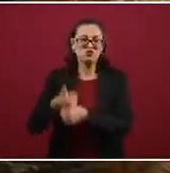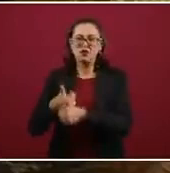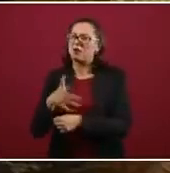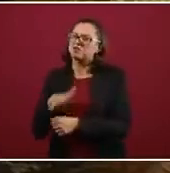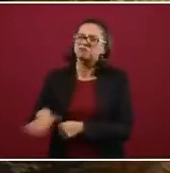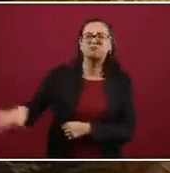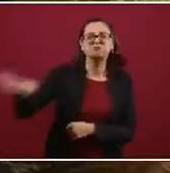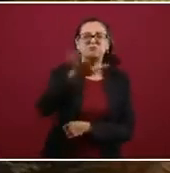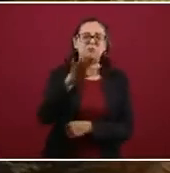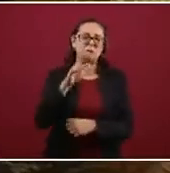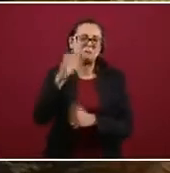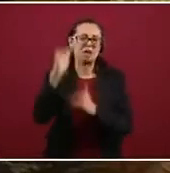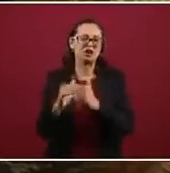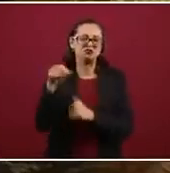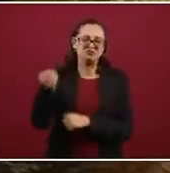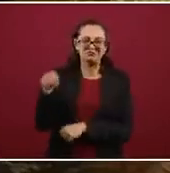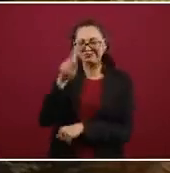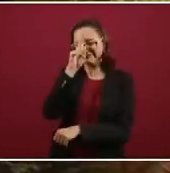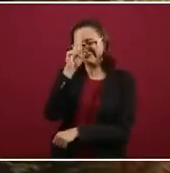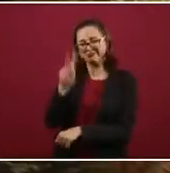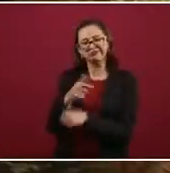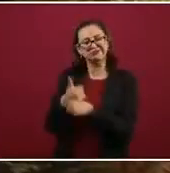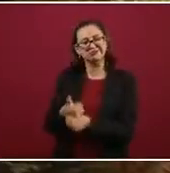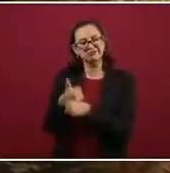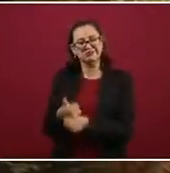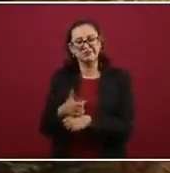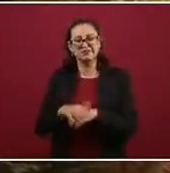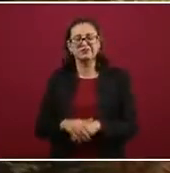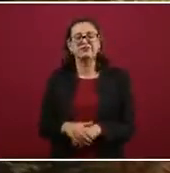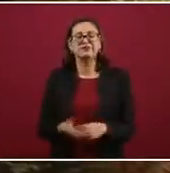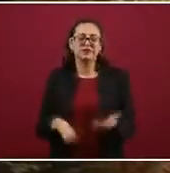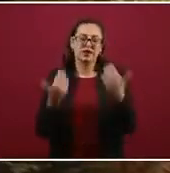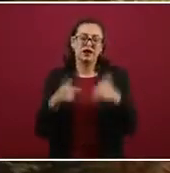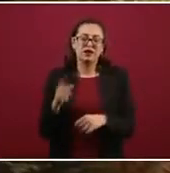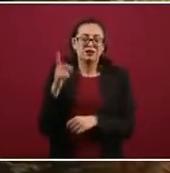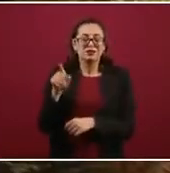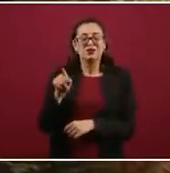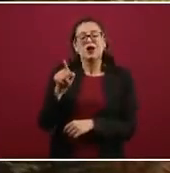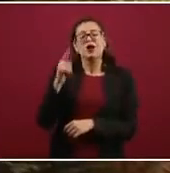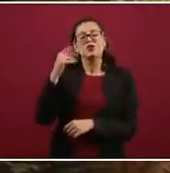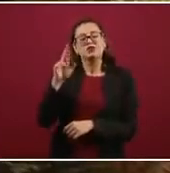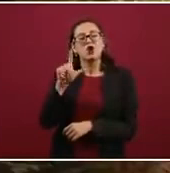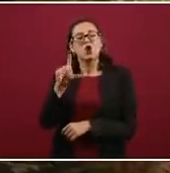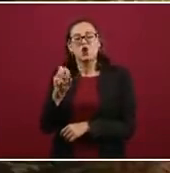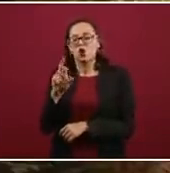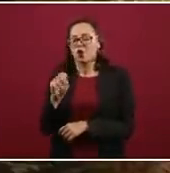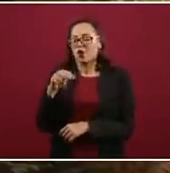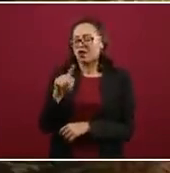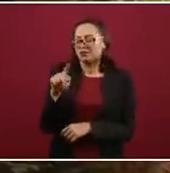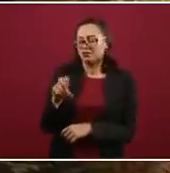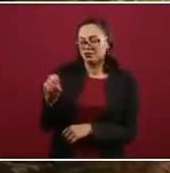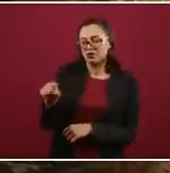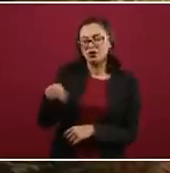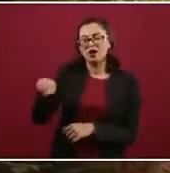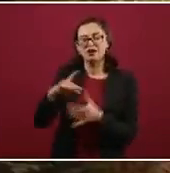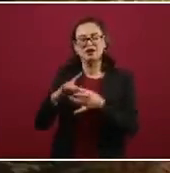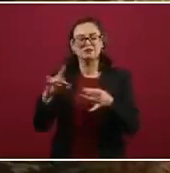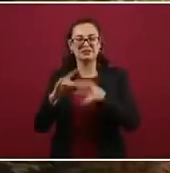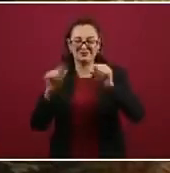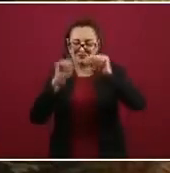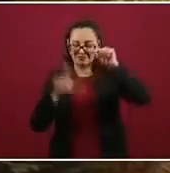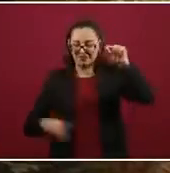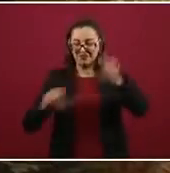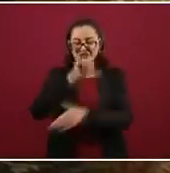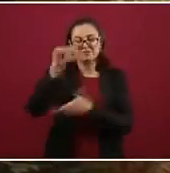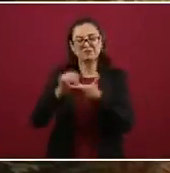de la población. Escuchamos ahora los comentarios del doctor Lorenzo Meyer, quien nos habla de la importancia que tenía esa zona central del país, en especial